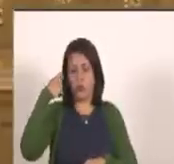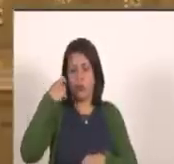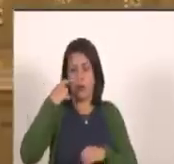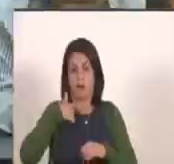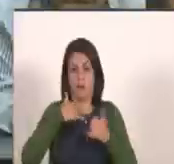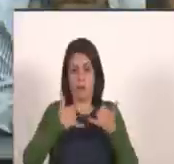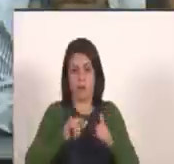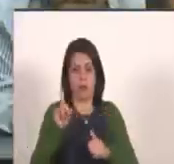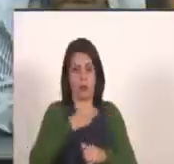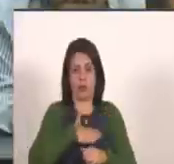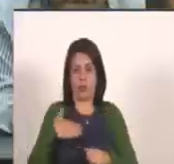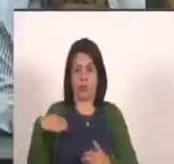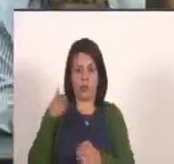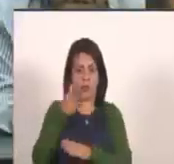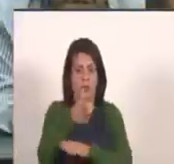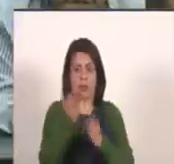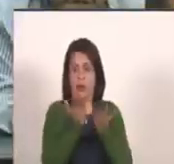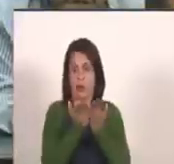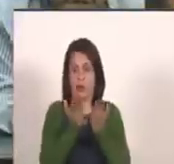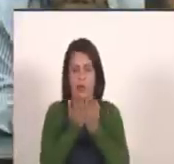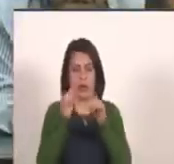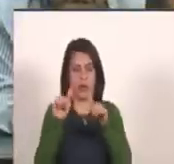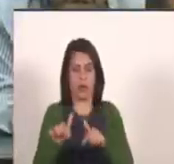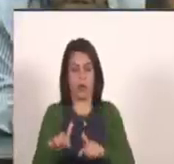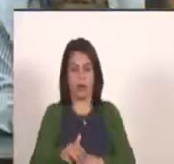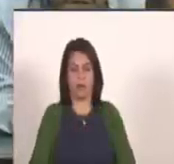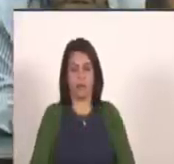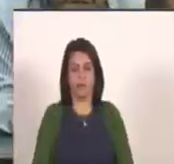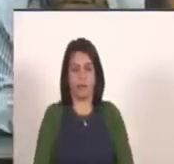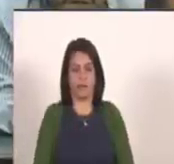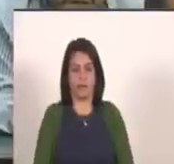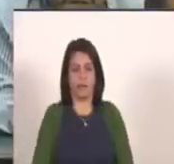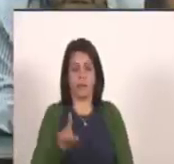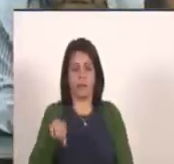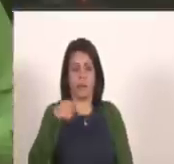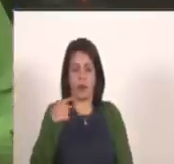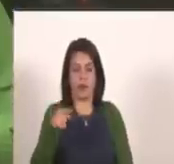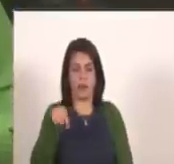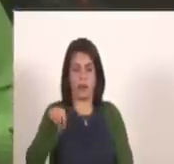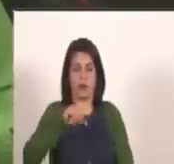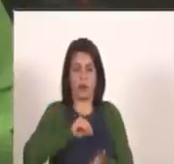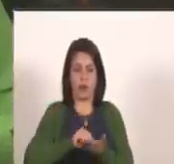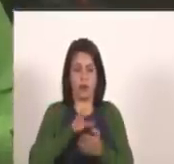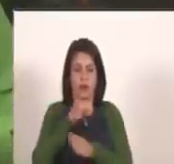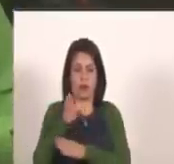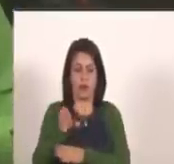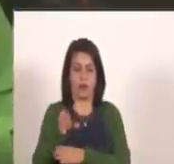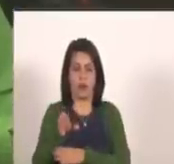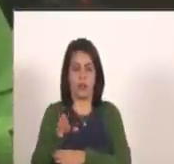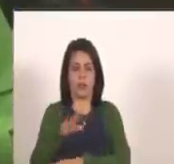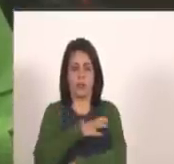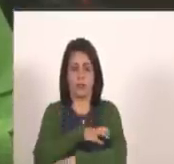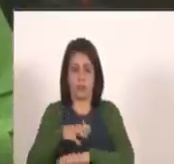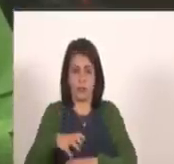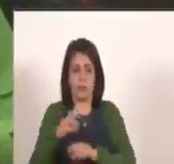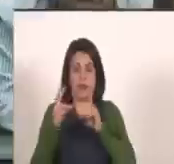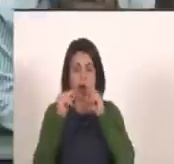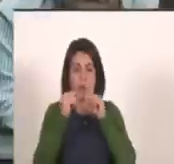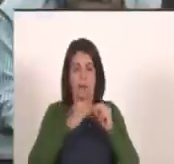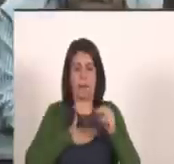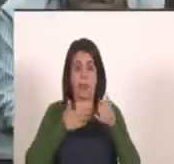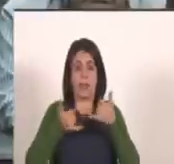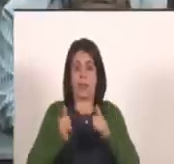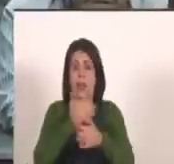Mi hijo no quiso regresar a clases hoy. Yo mañana voy a regresar al Tigre, a hablar con mi